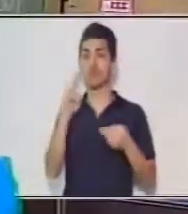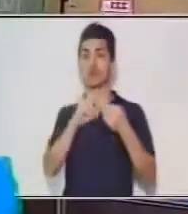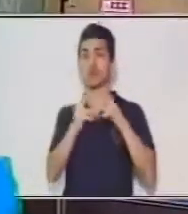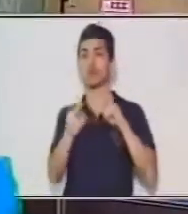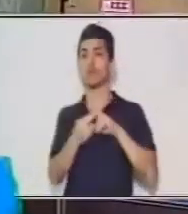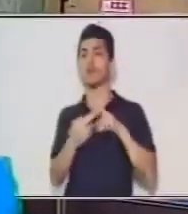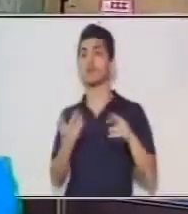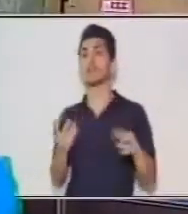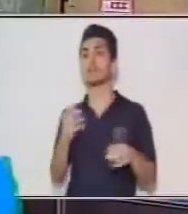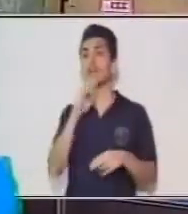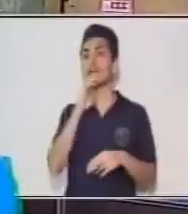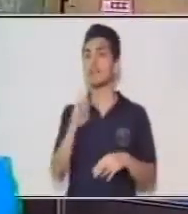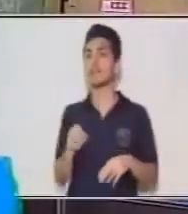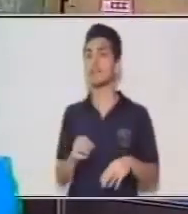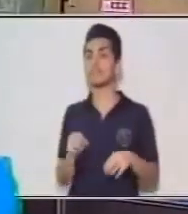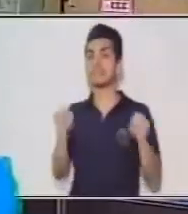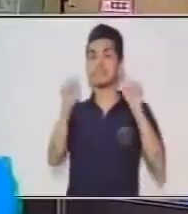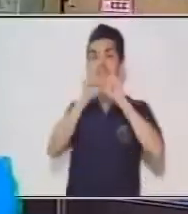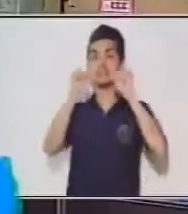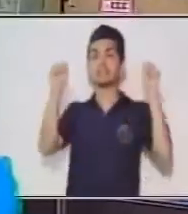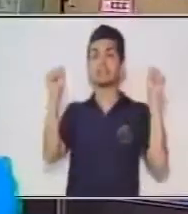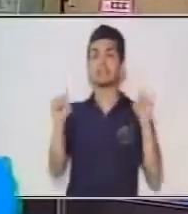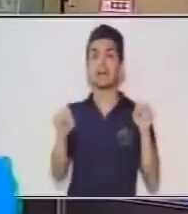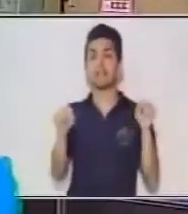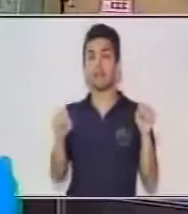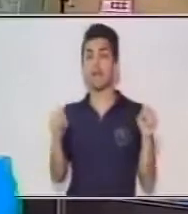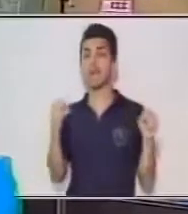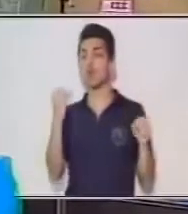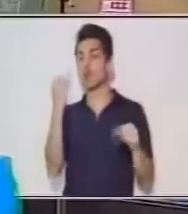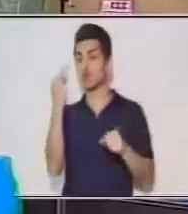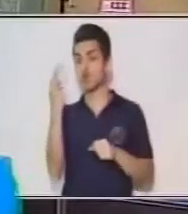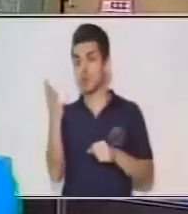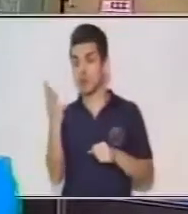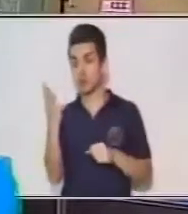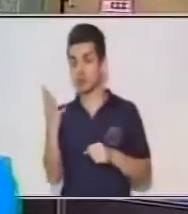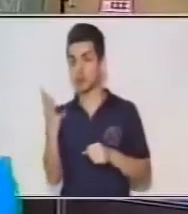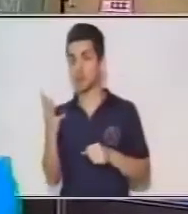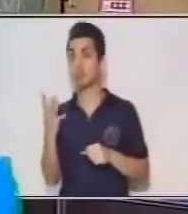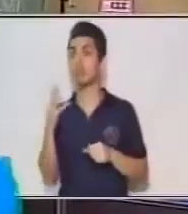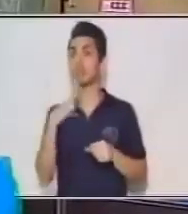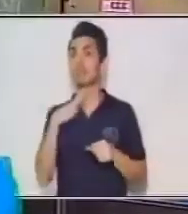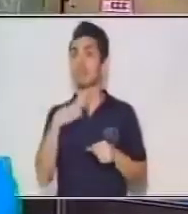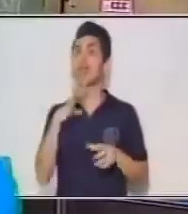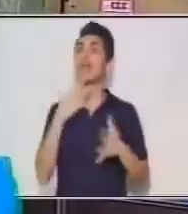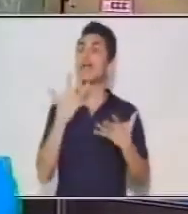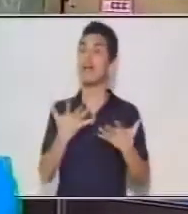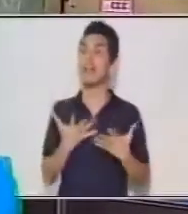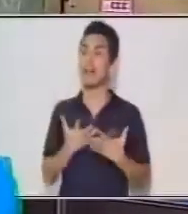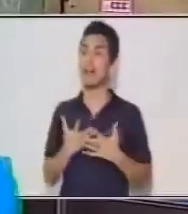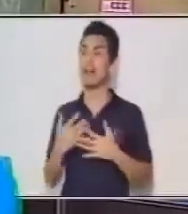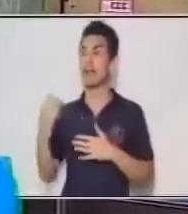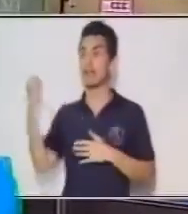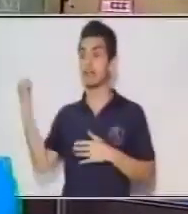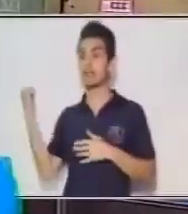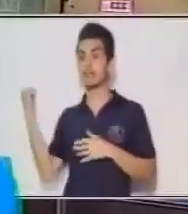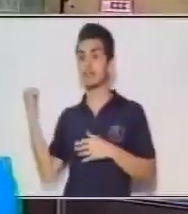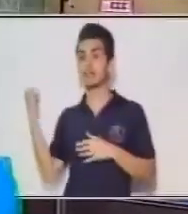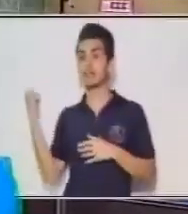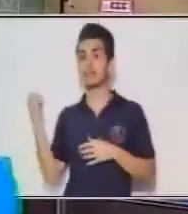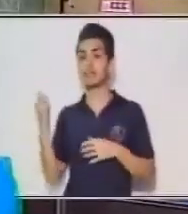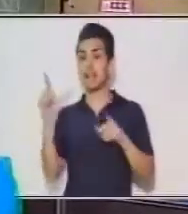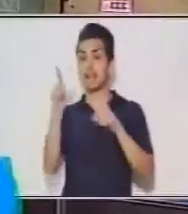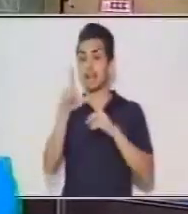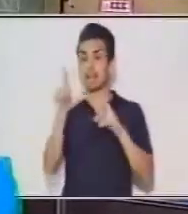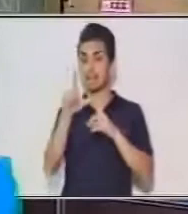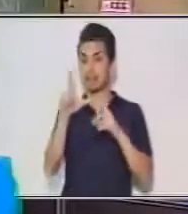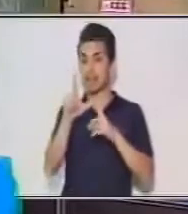es un sistema numérico. ¿Basado en qué? Basado en